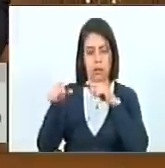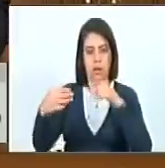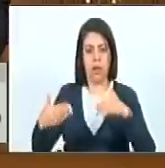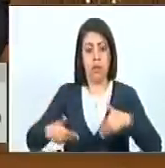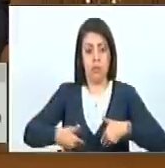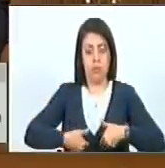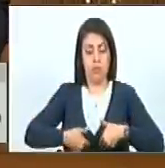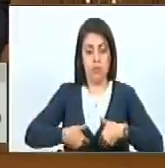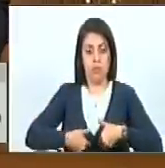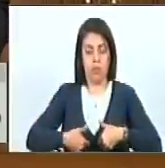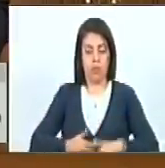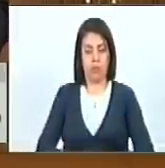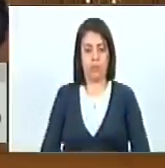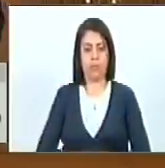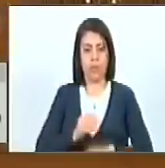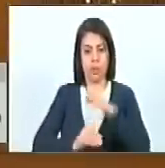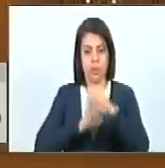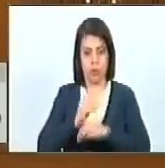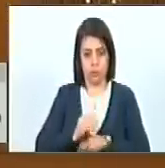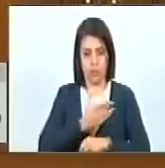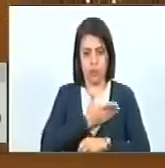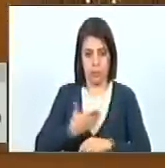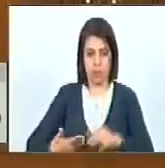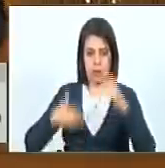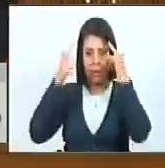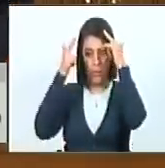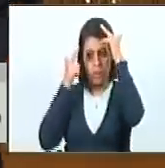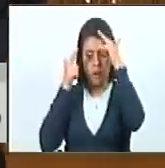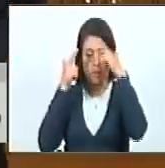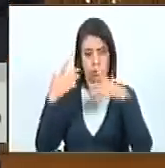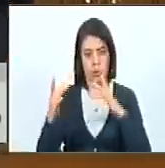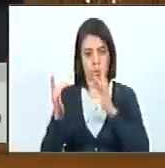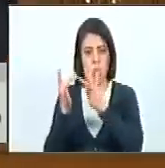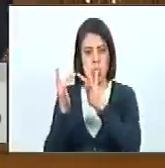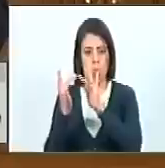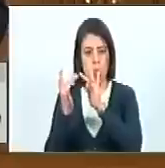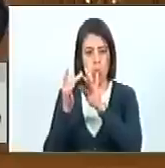esfuerzo que hizo nuestro presidente Chávez,